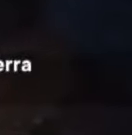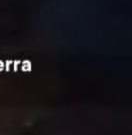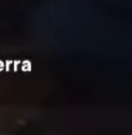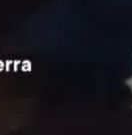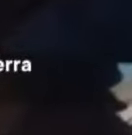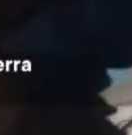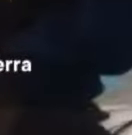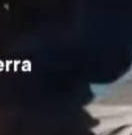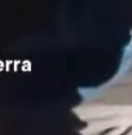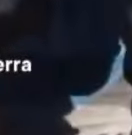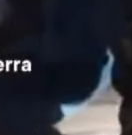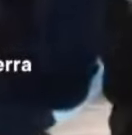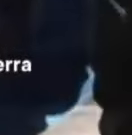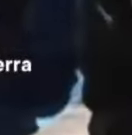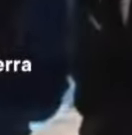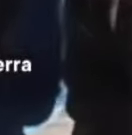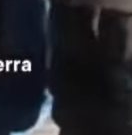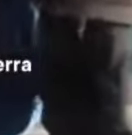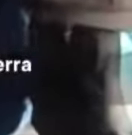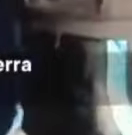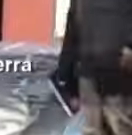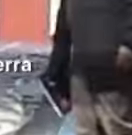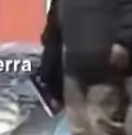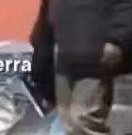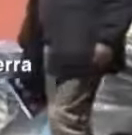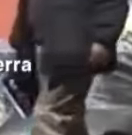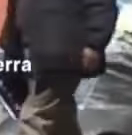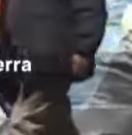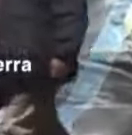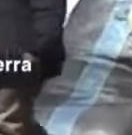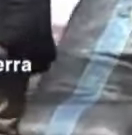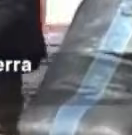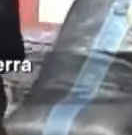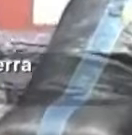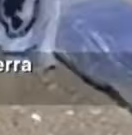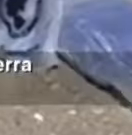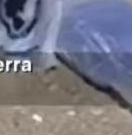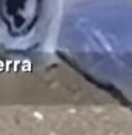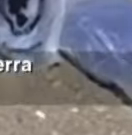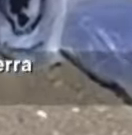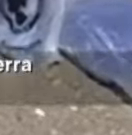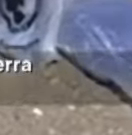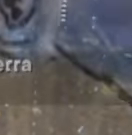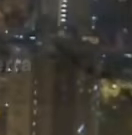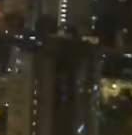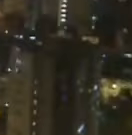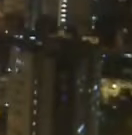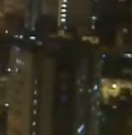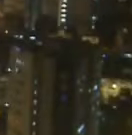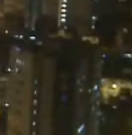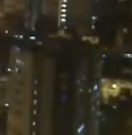Gitana, Ainacha, Gitanja, Sintitaya, Japuriniwa, Utirina, Kanja.